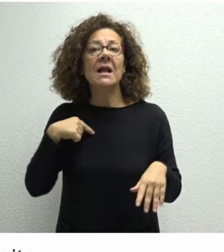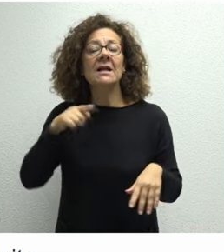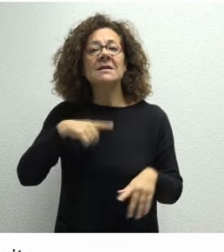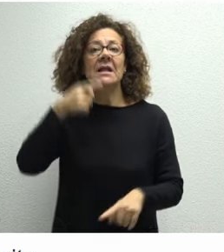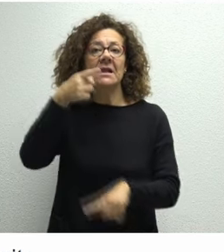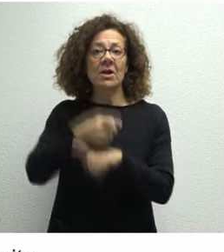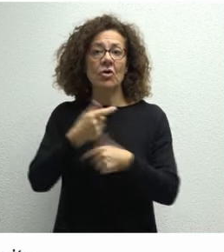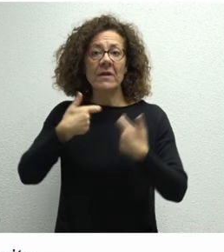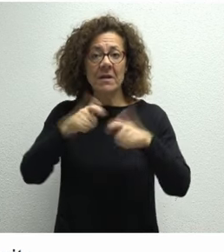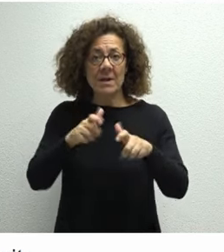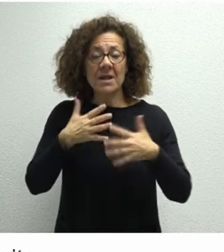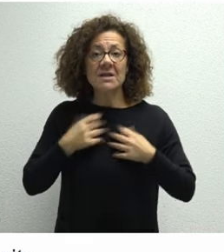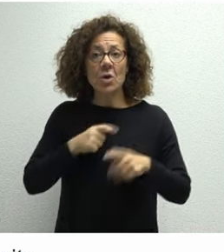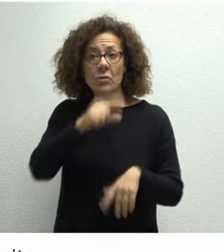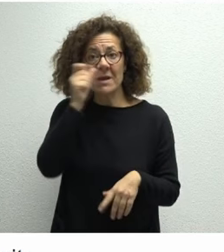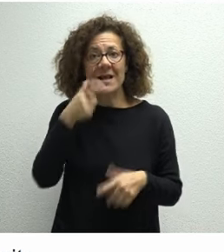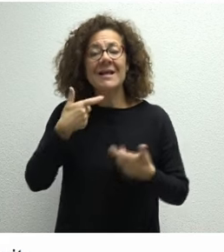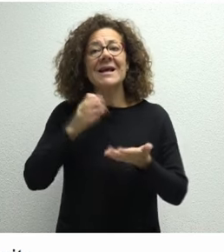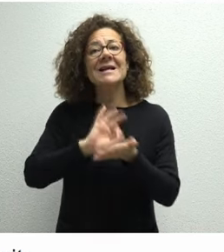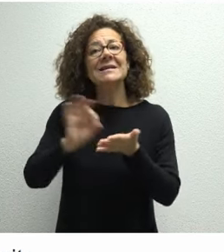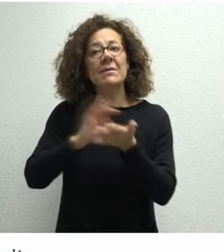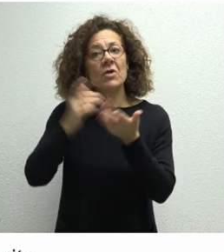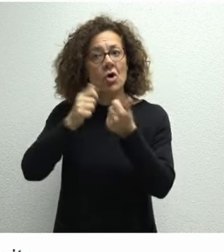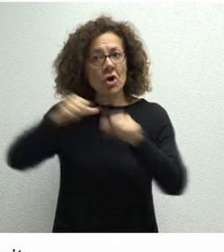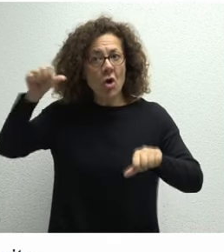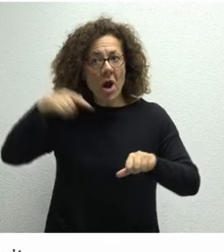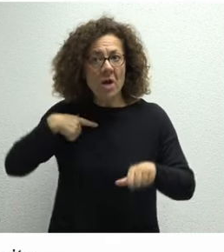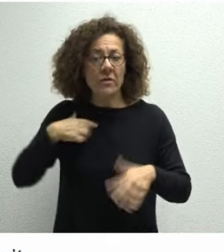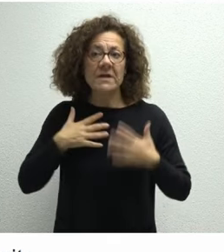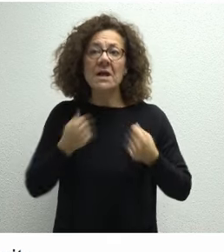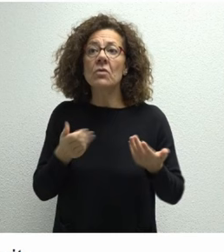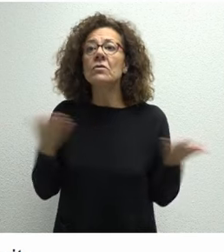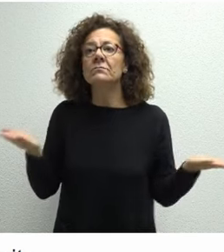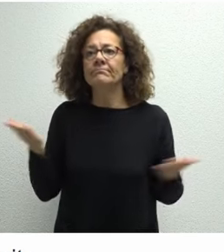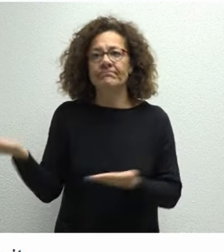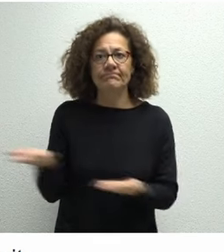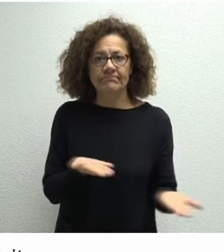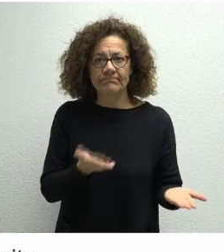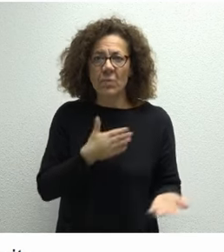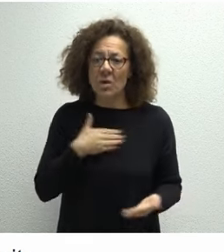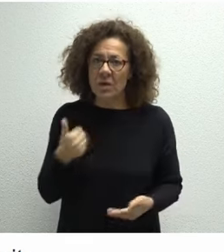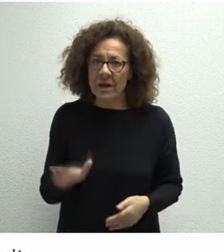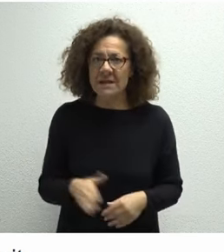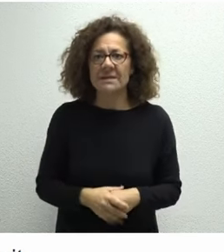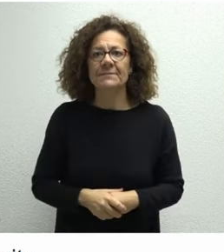del Departamento de Salud Mental del servicio riojano de salud así que adelante cuando queráis Muchas